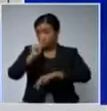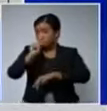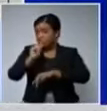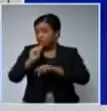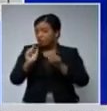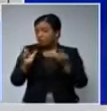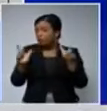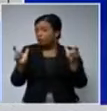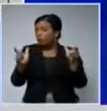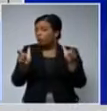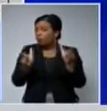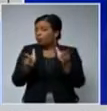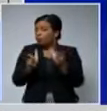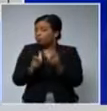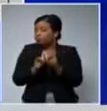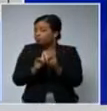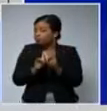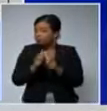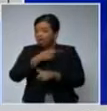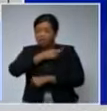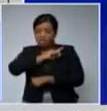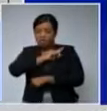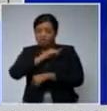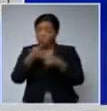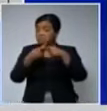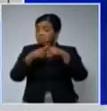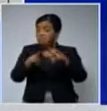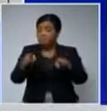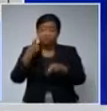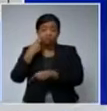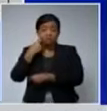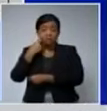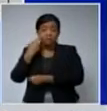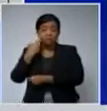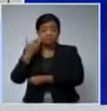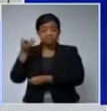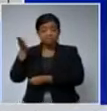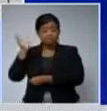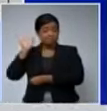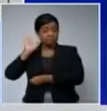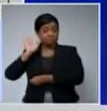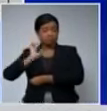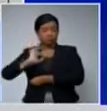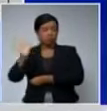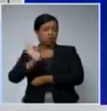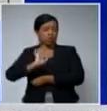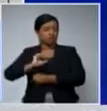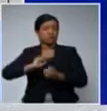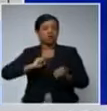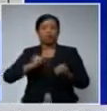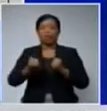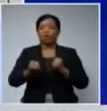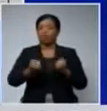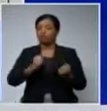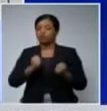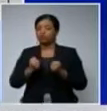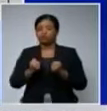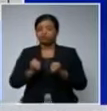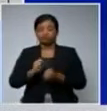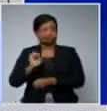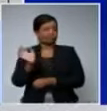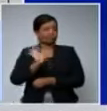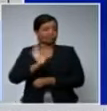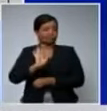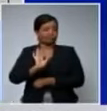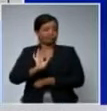ayer, pero como se puede apreciar en su curva, sin lograr una disminución